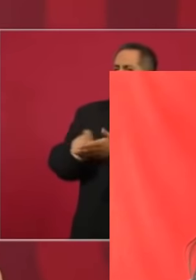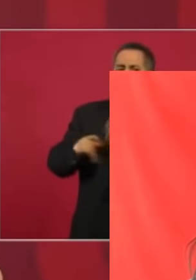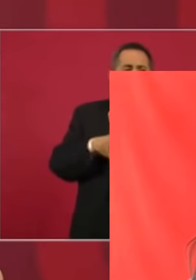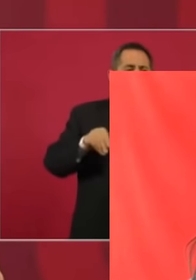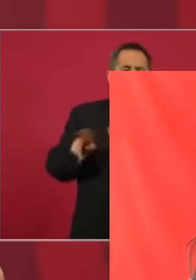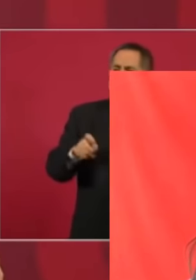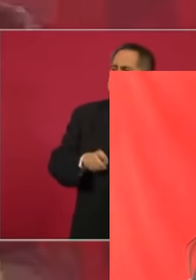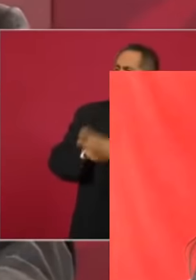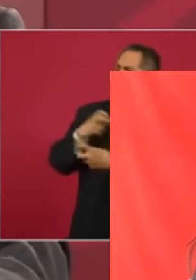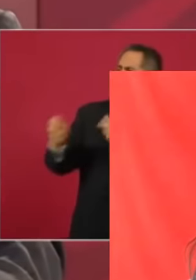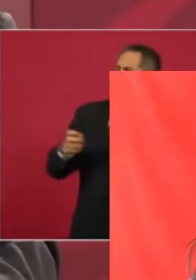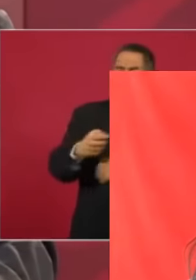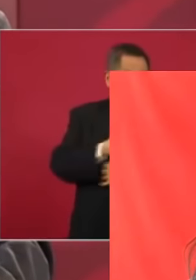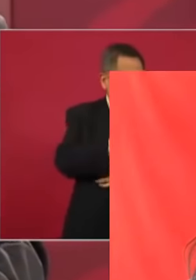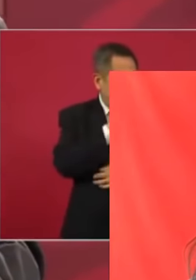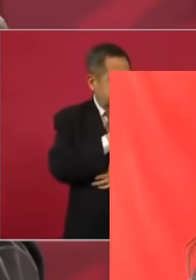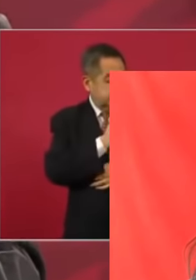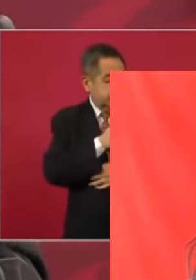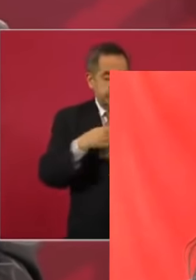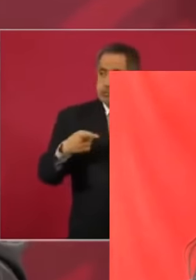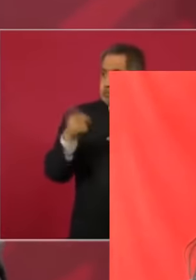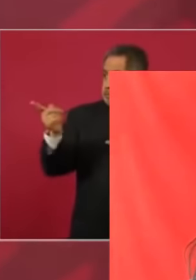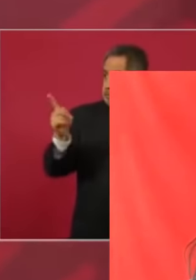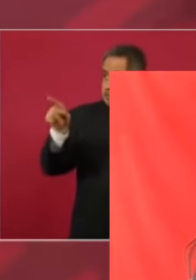Los movimientos que consideran contrarios